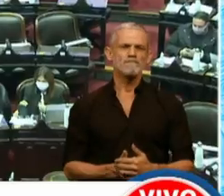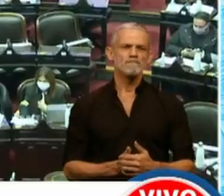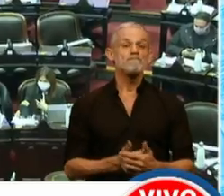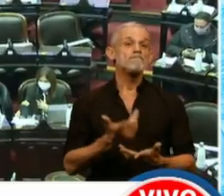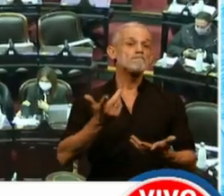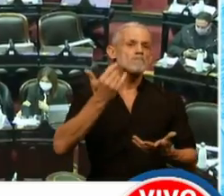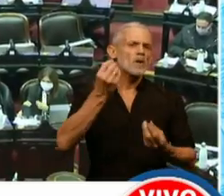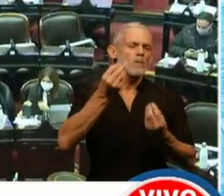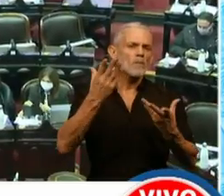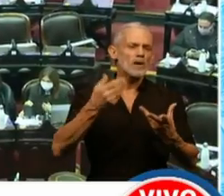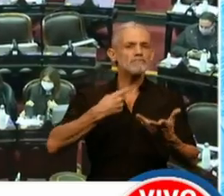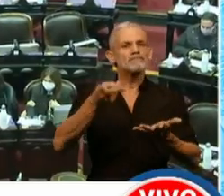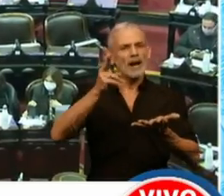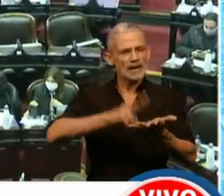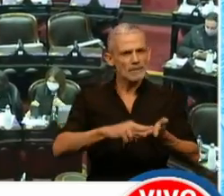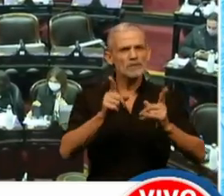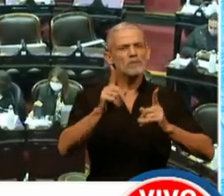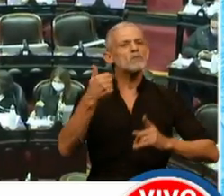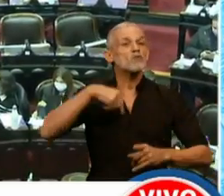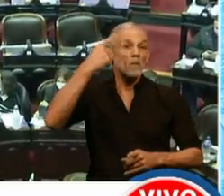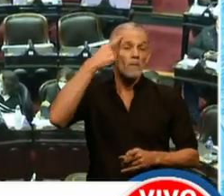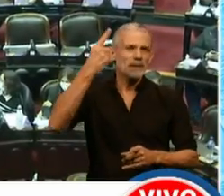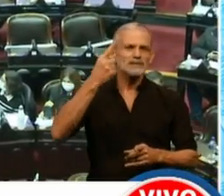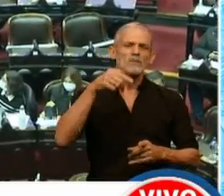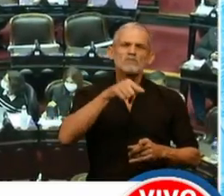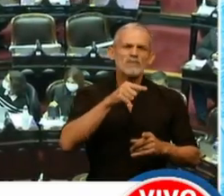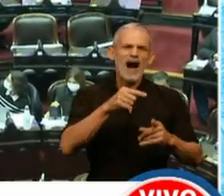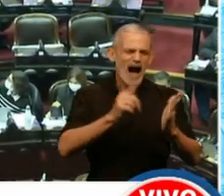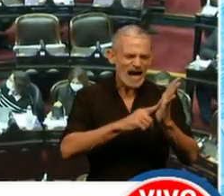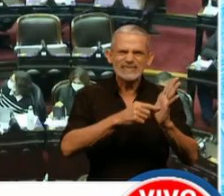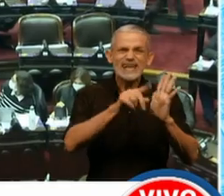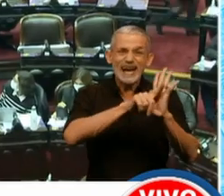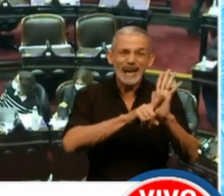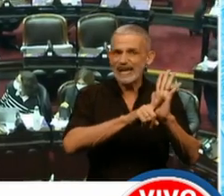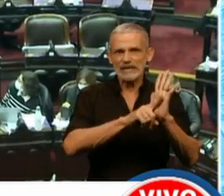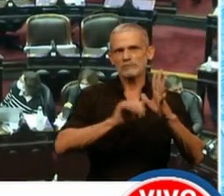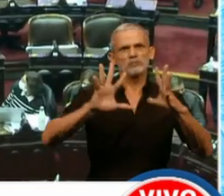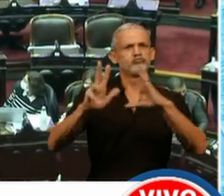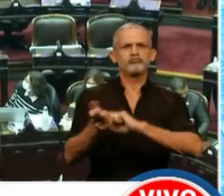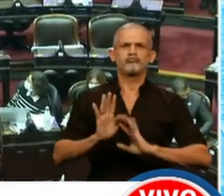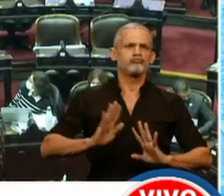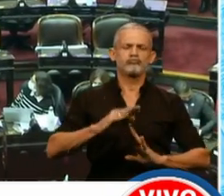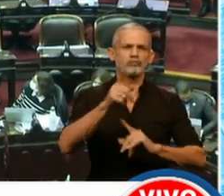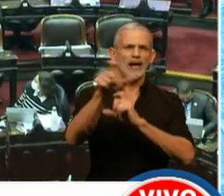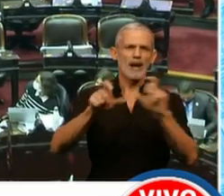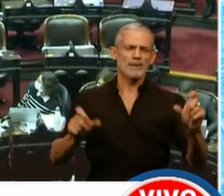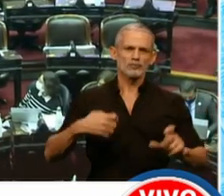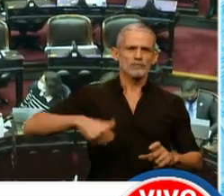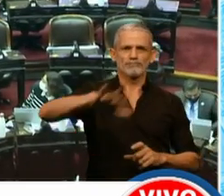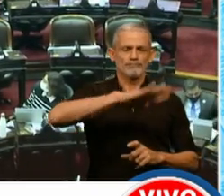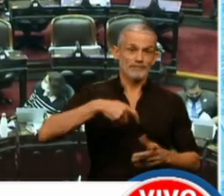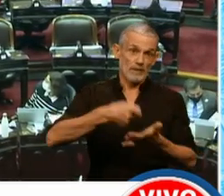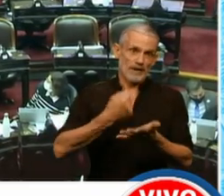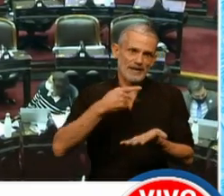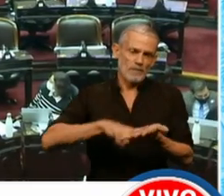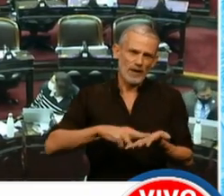ya que reiteramos consideramos que lesiona a los intereses de los contribuyentes especialmente de los contribuyentes